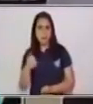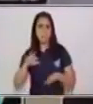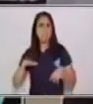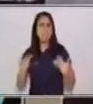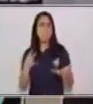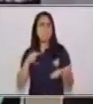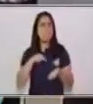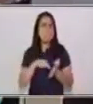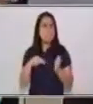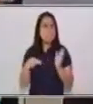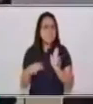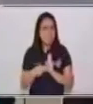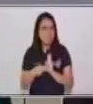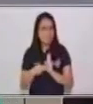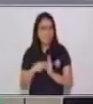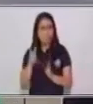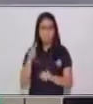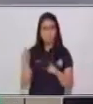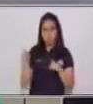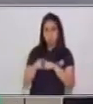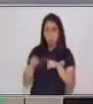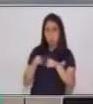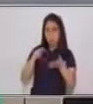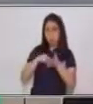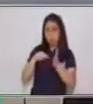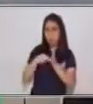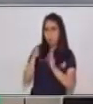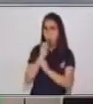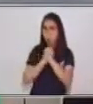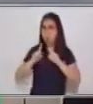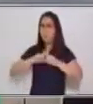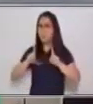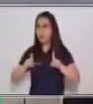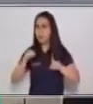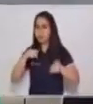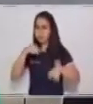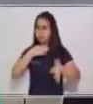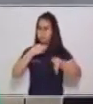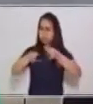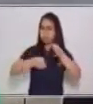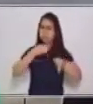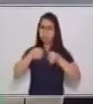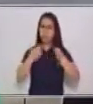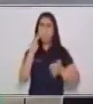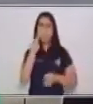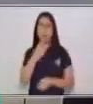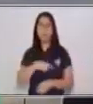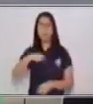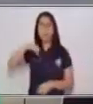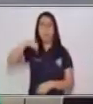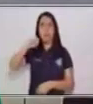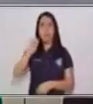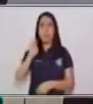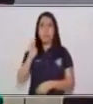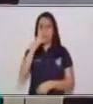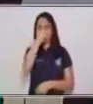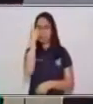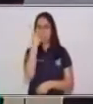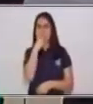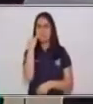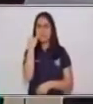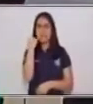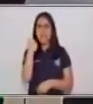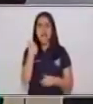realmente no lo es. Entonces, una poesía es de carácter general, habla